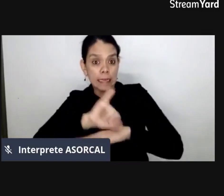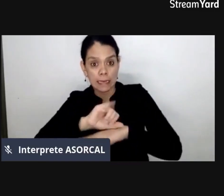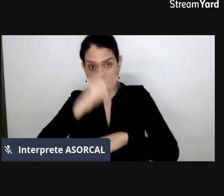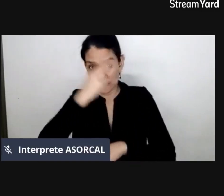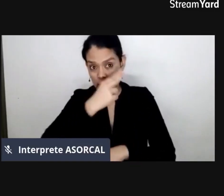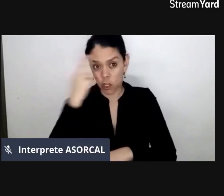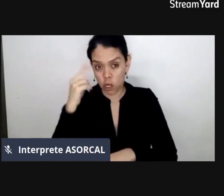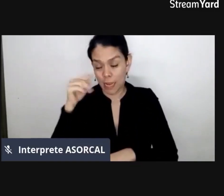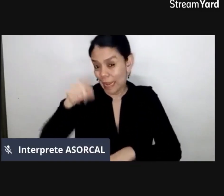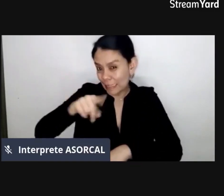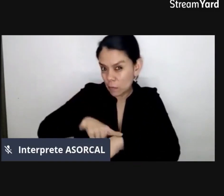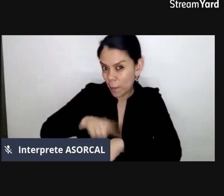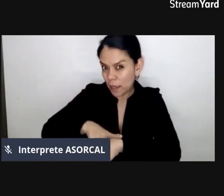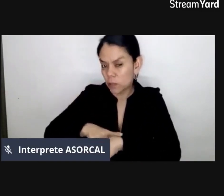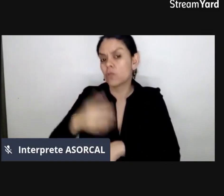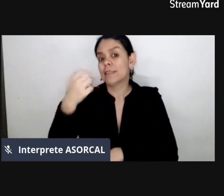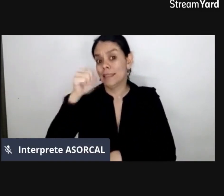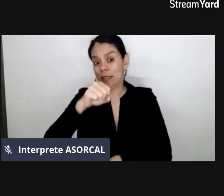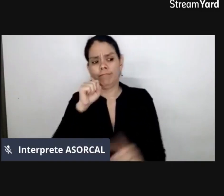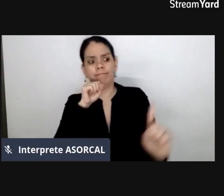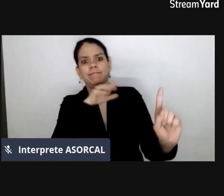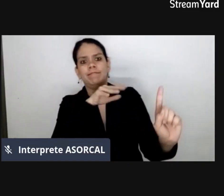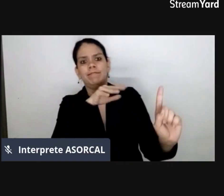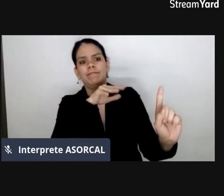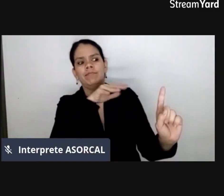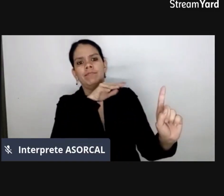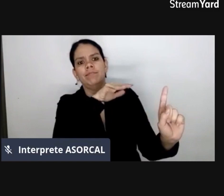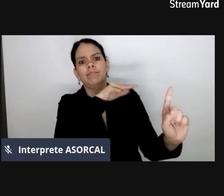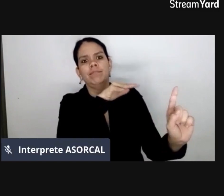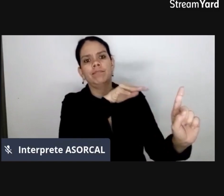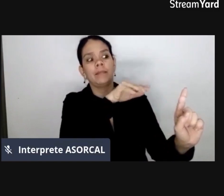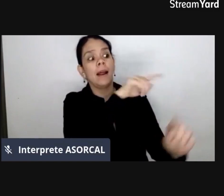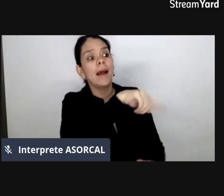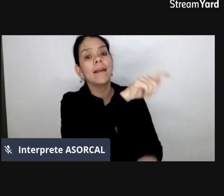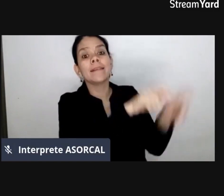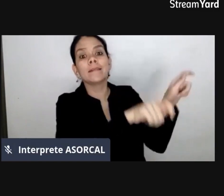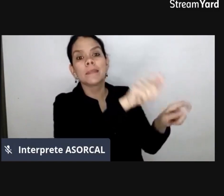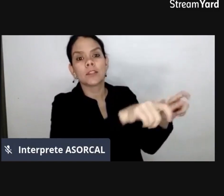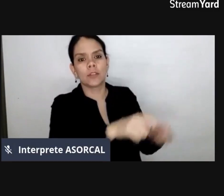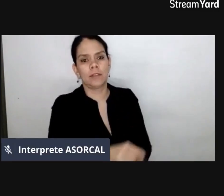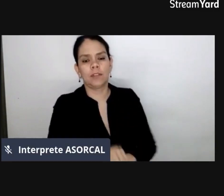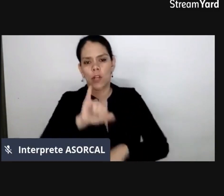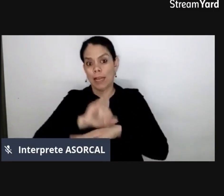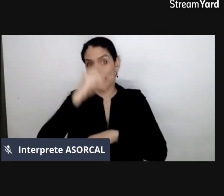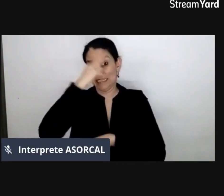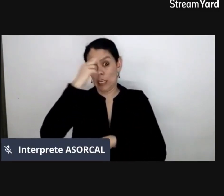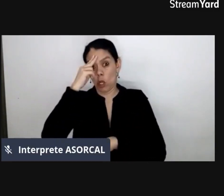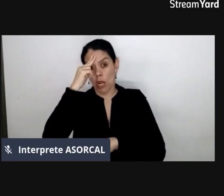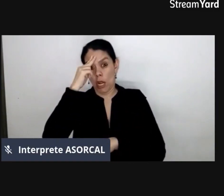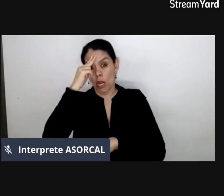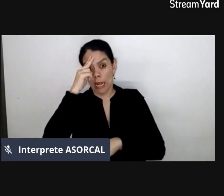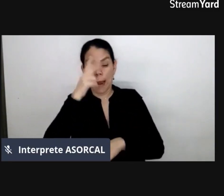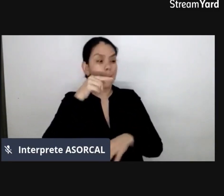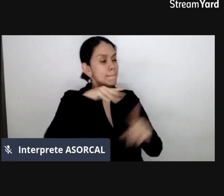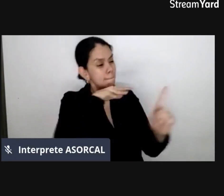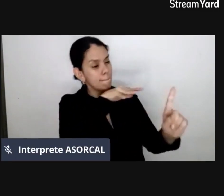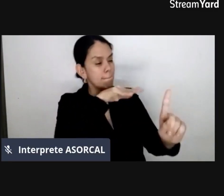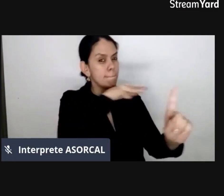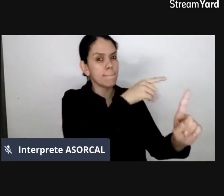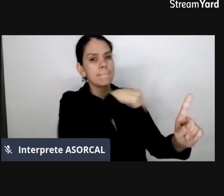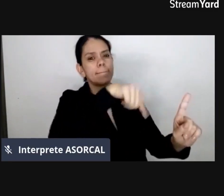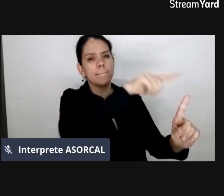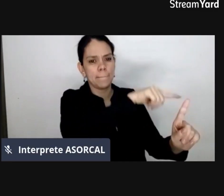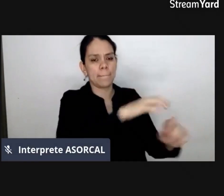una gran influencia sobre la población salvadoreña, en el interior de la Iglesia Católica comenzaron a desarrollarse las